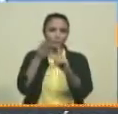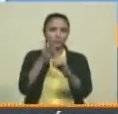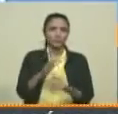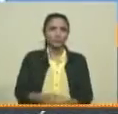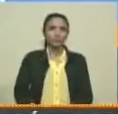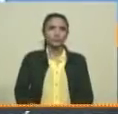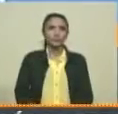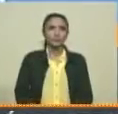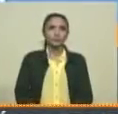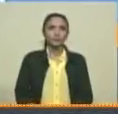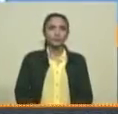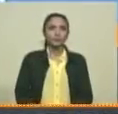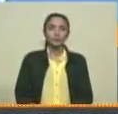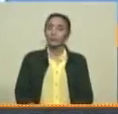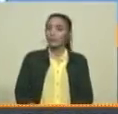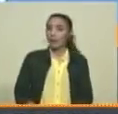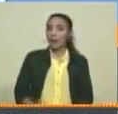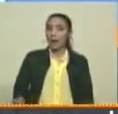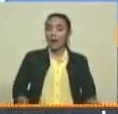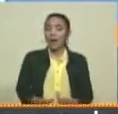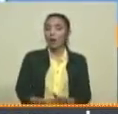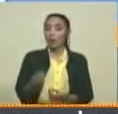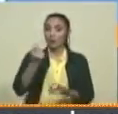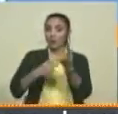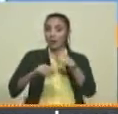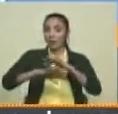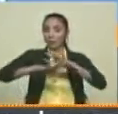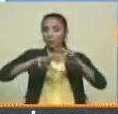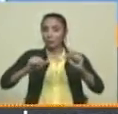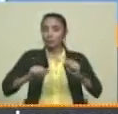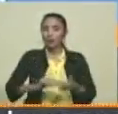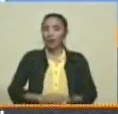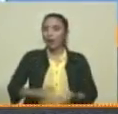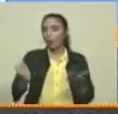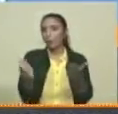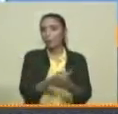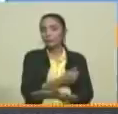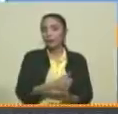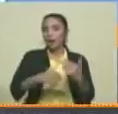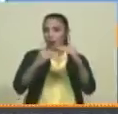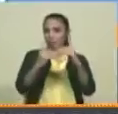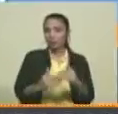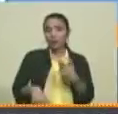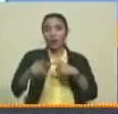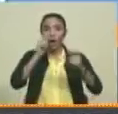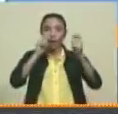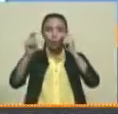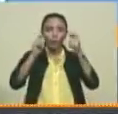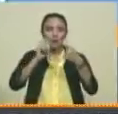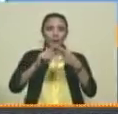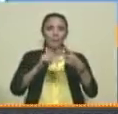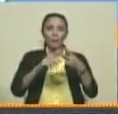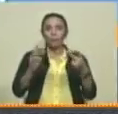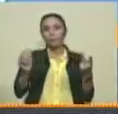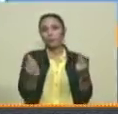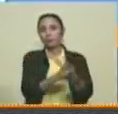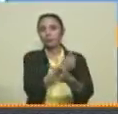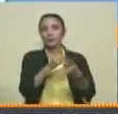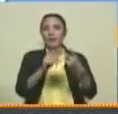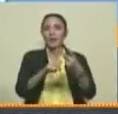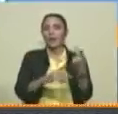a amenazarlos con quitarles financiamiento, con reducirles el turismo, con quitarles